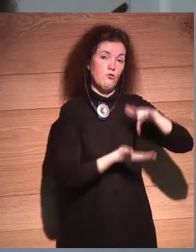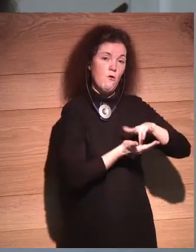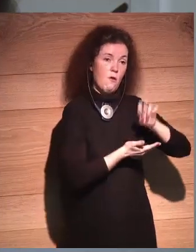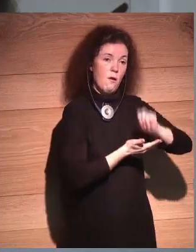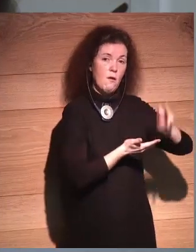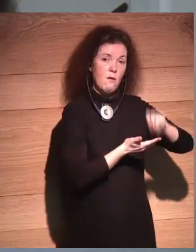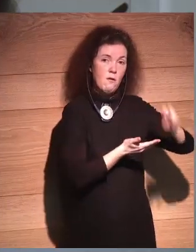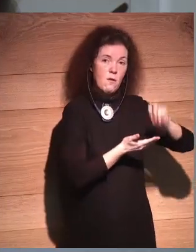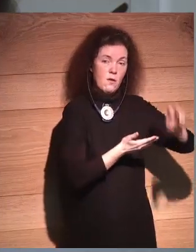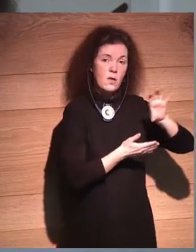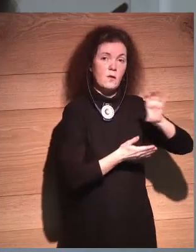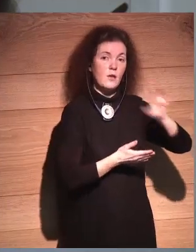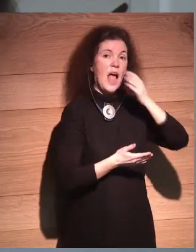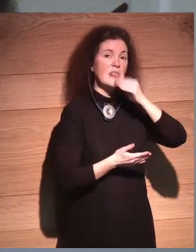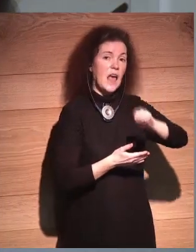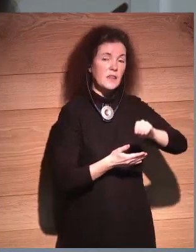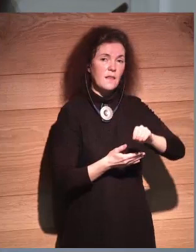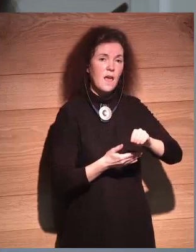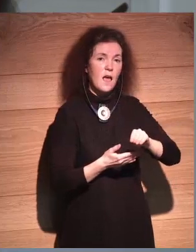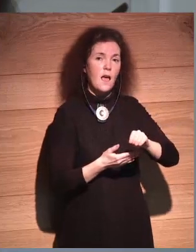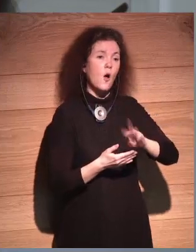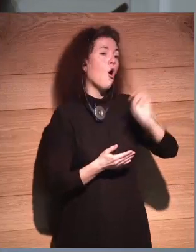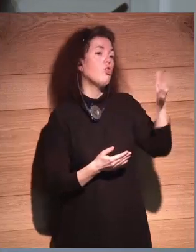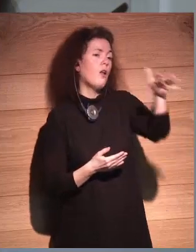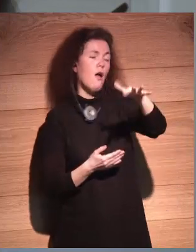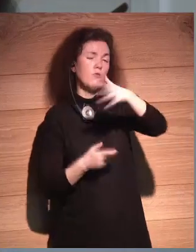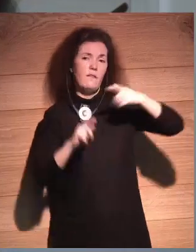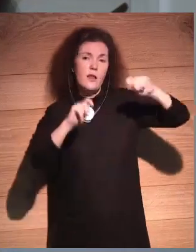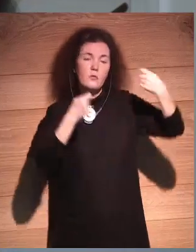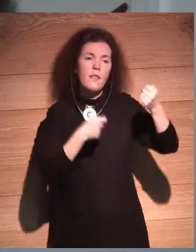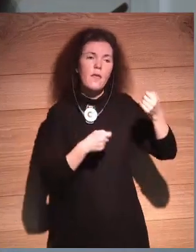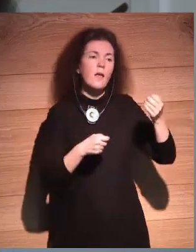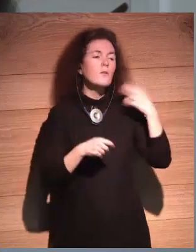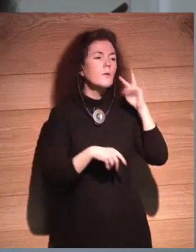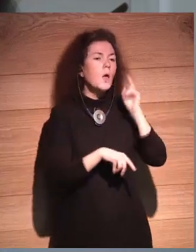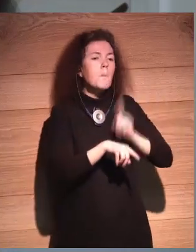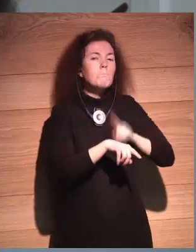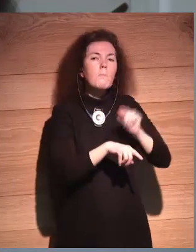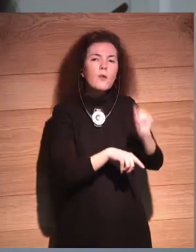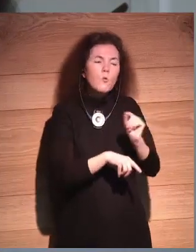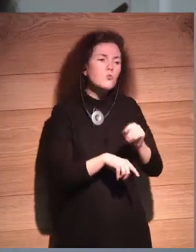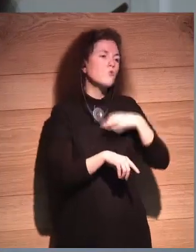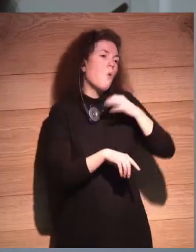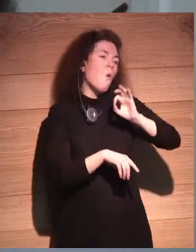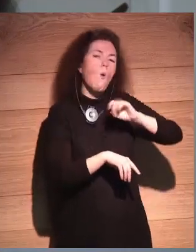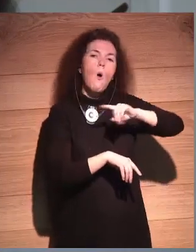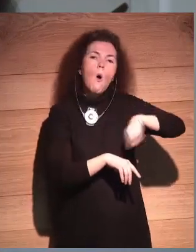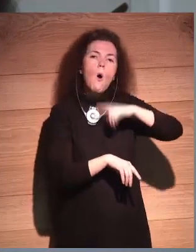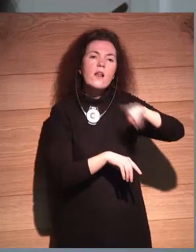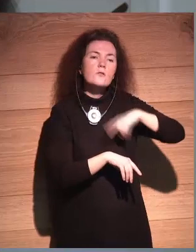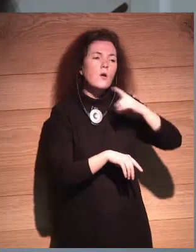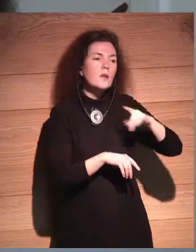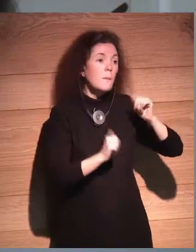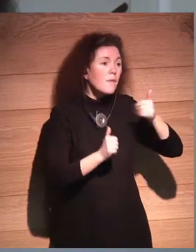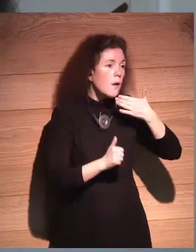Sur o en la Antártida o en cualquier otra zona de la naturaleza. Después de unos minutos, después de algunas horas, dejas de